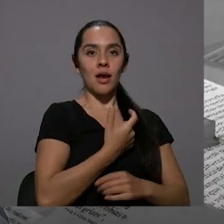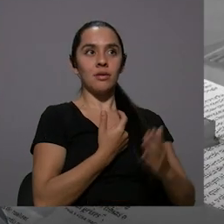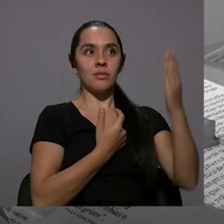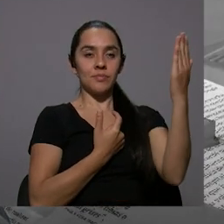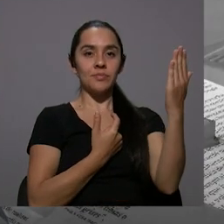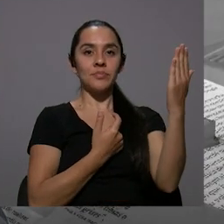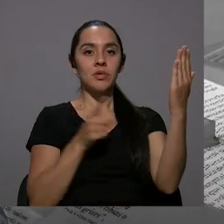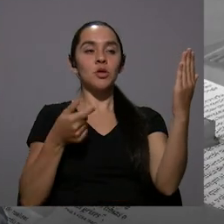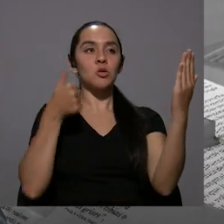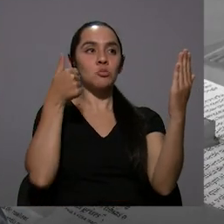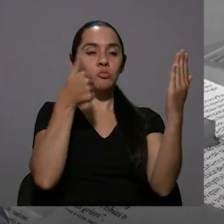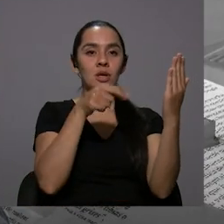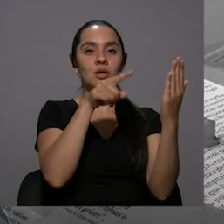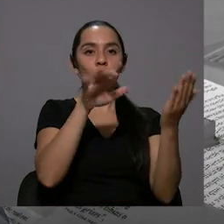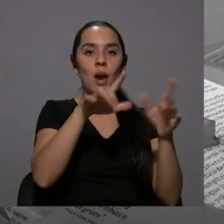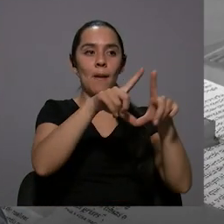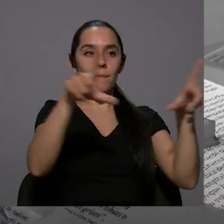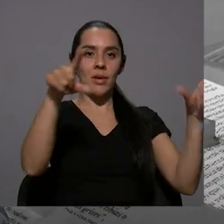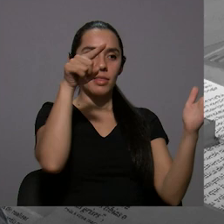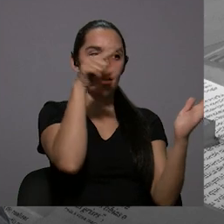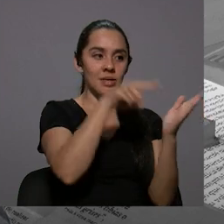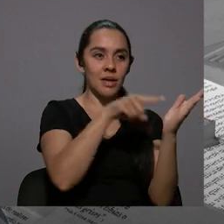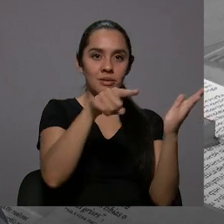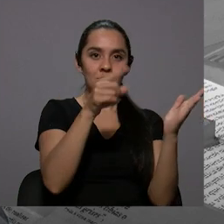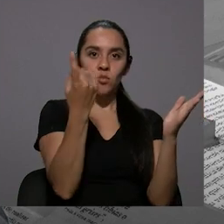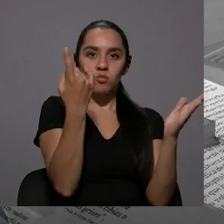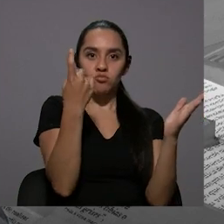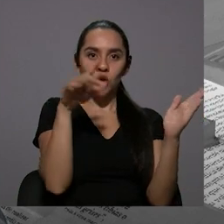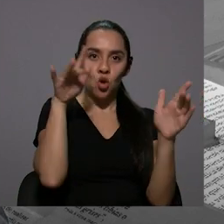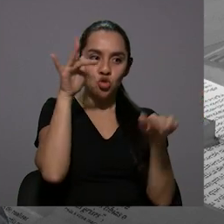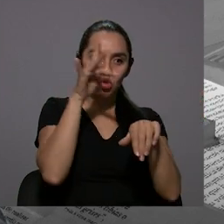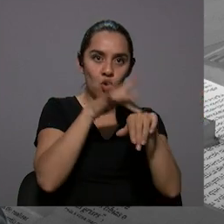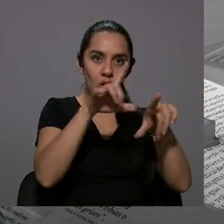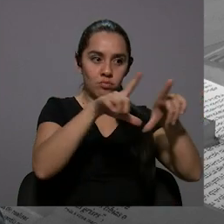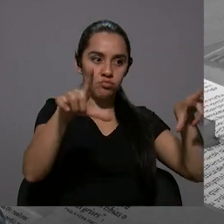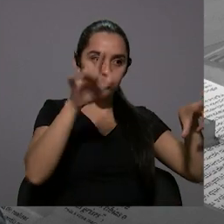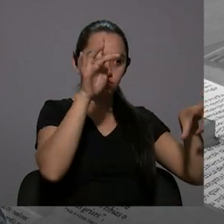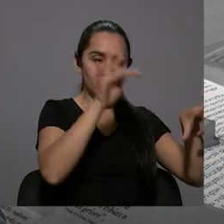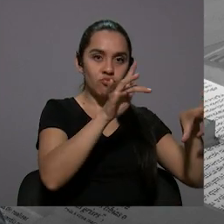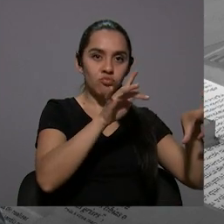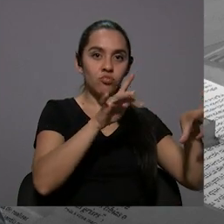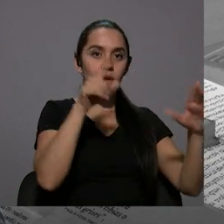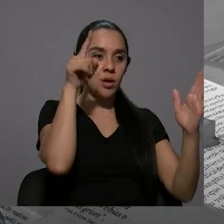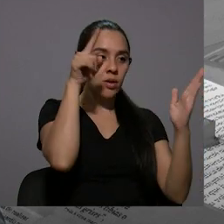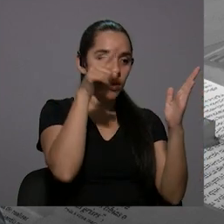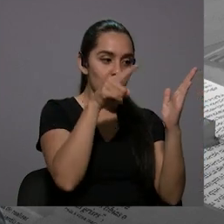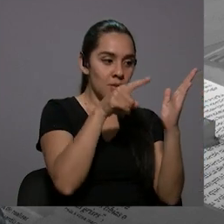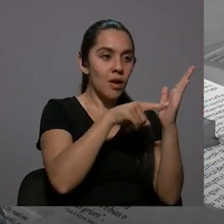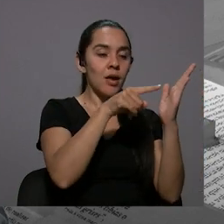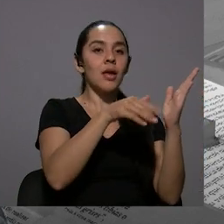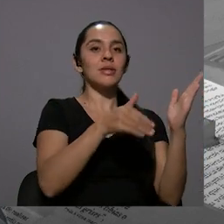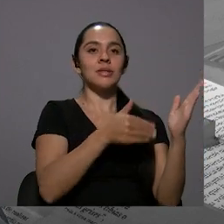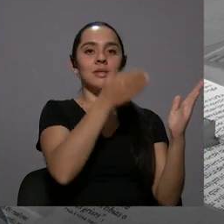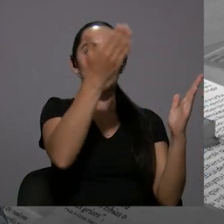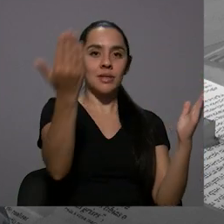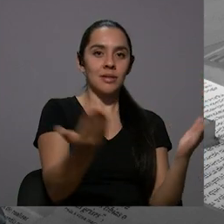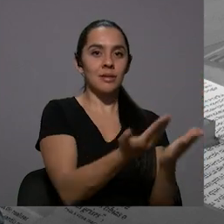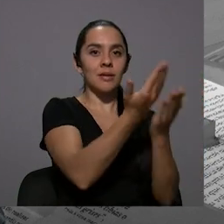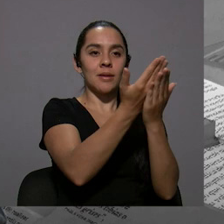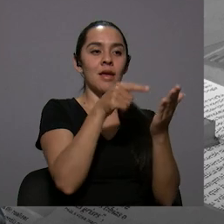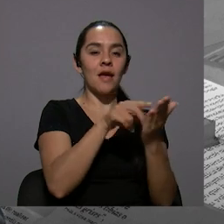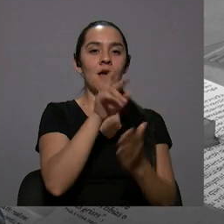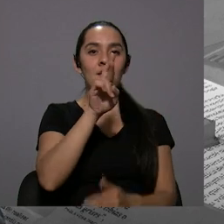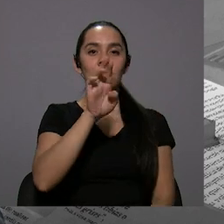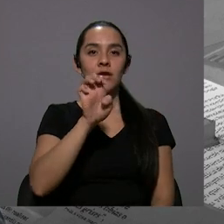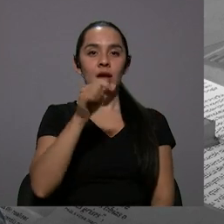alcaldías ahí hacían su elección es una pantalla táctil con solo tocar la casilla del partido de su preferencia ya pasaban a la